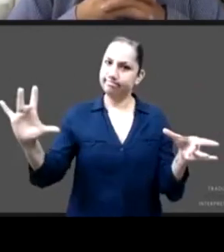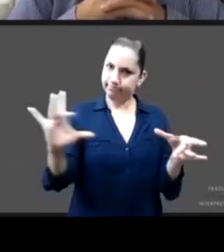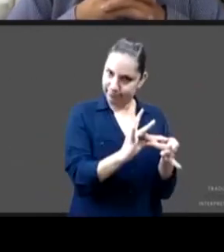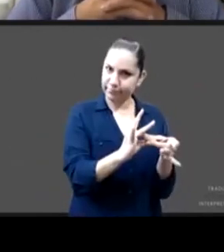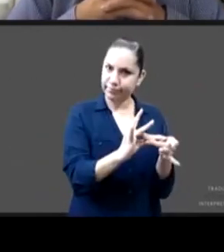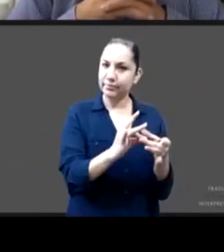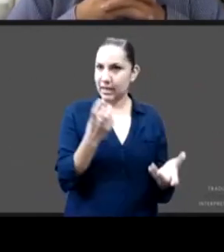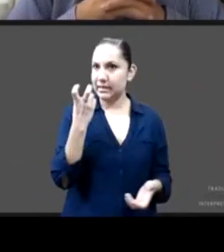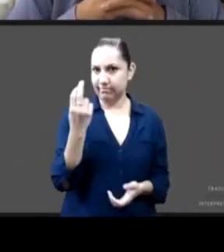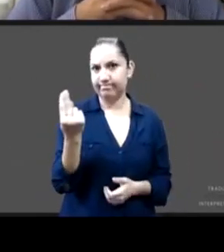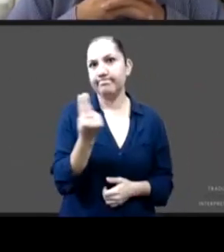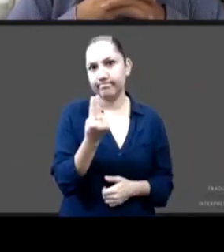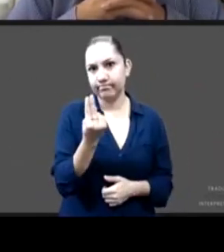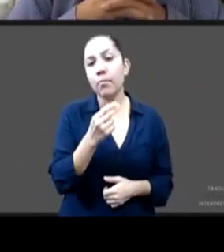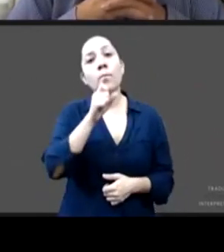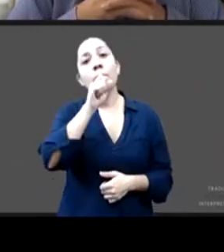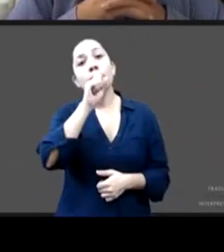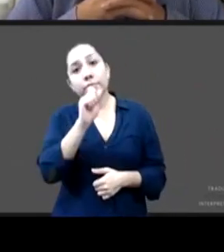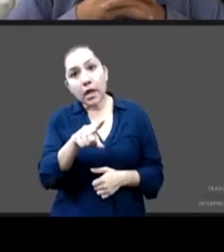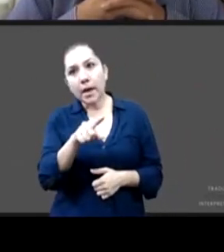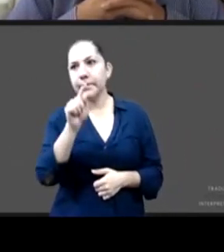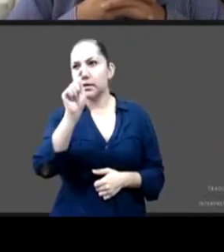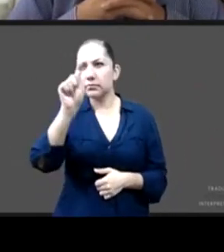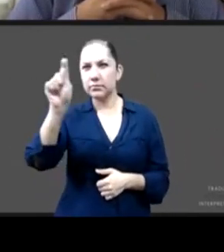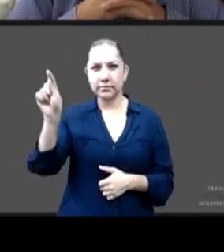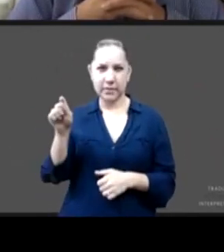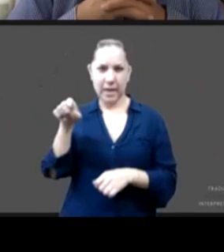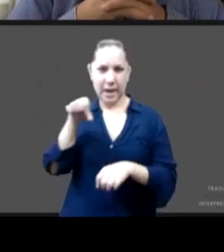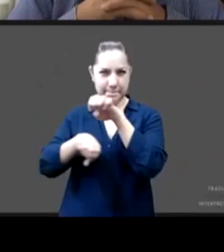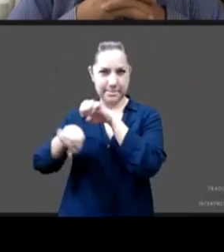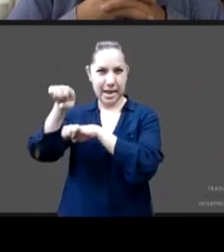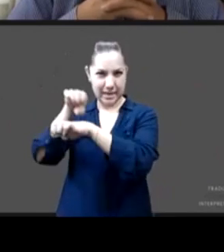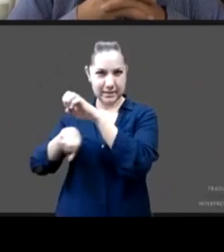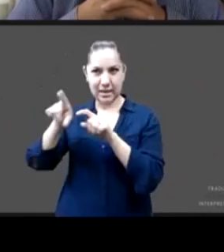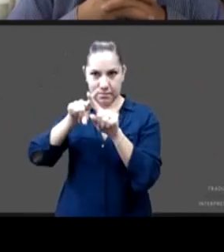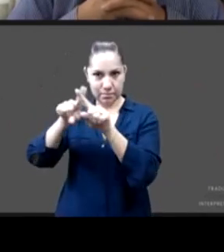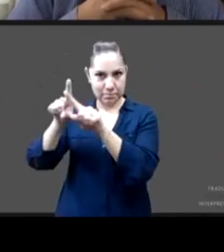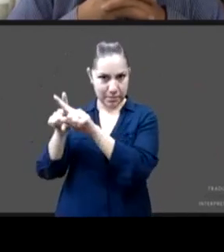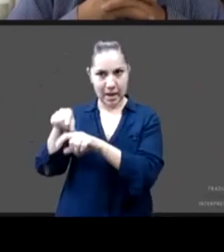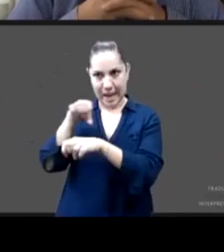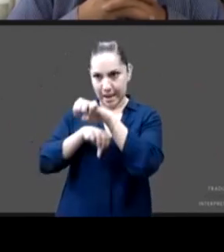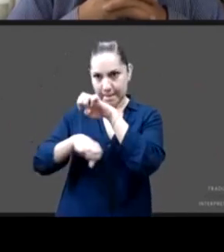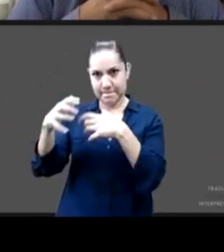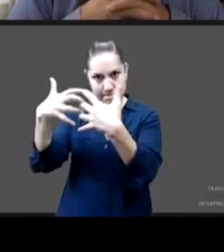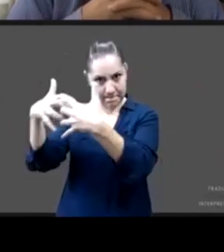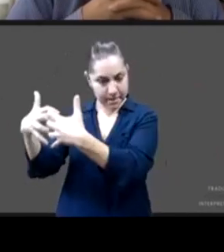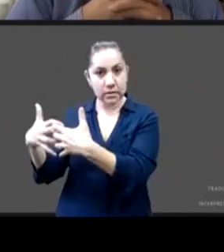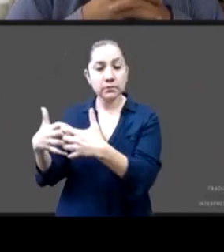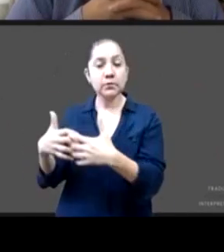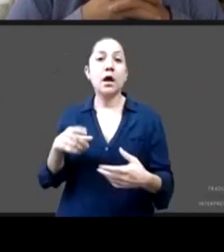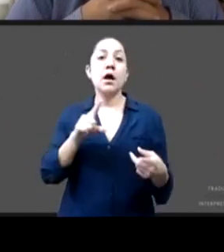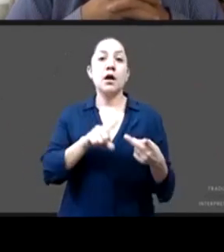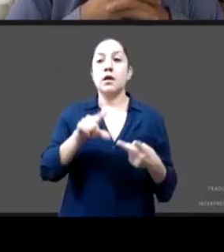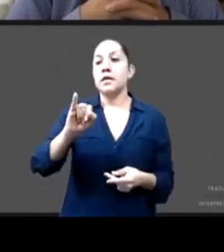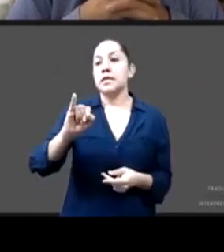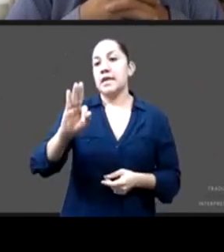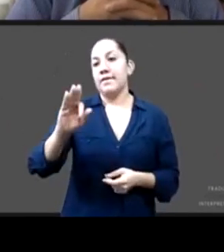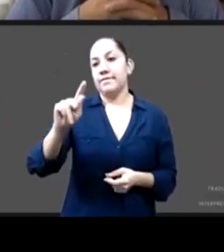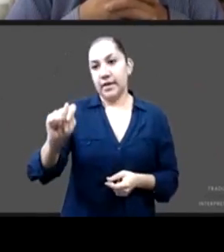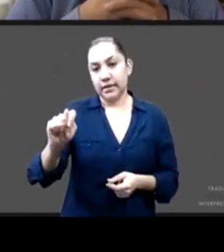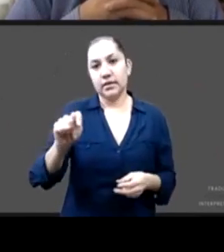a las empresas directamente y a las autoridades, al Instituto Federal de Telecomunicaciones, a la